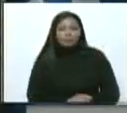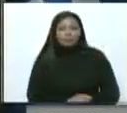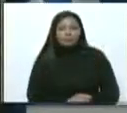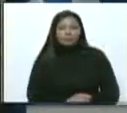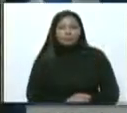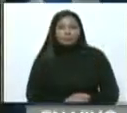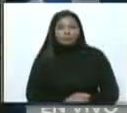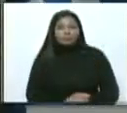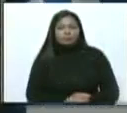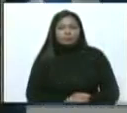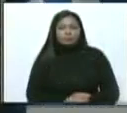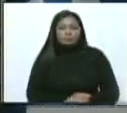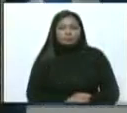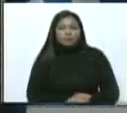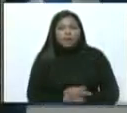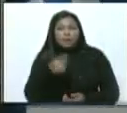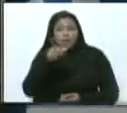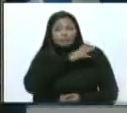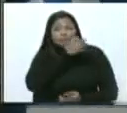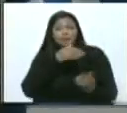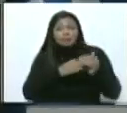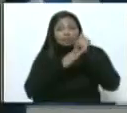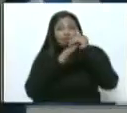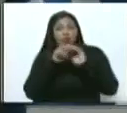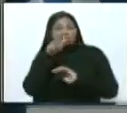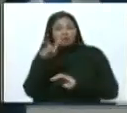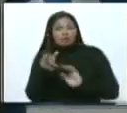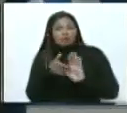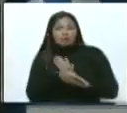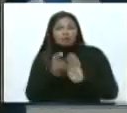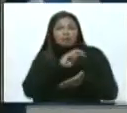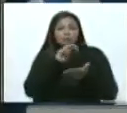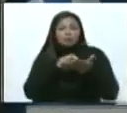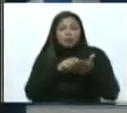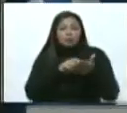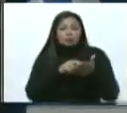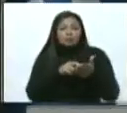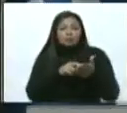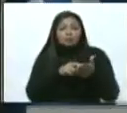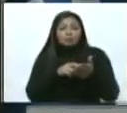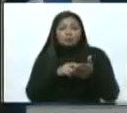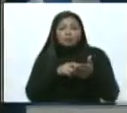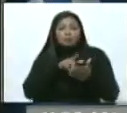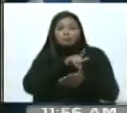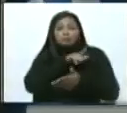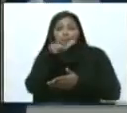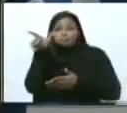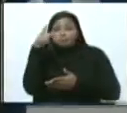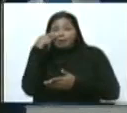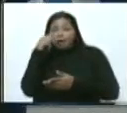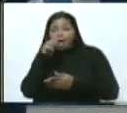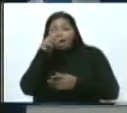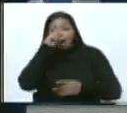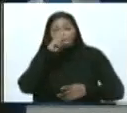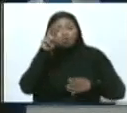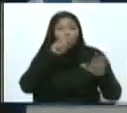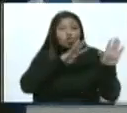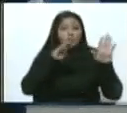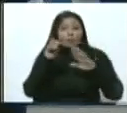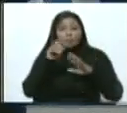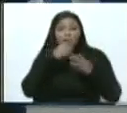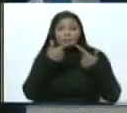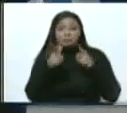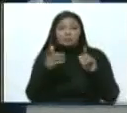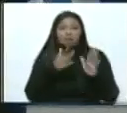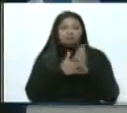al matón, ¿no? Siendo él el director de Nacional Aeronáutico por allá, en los años 90, él